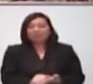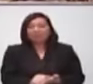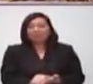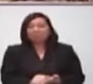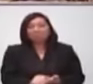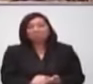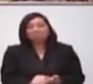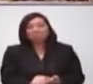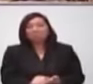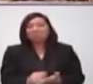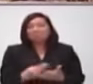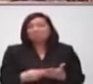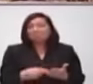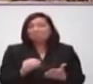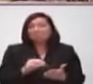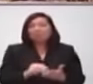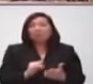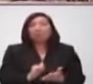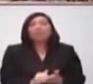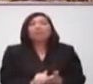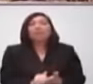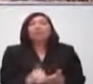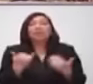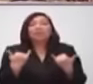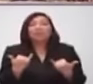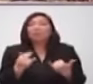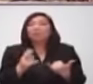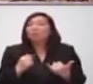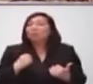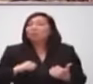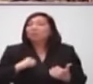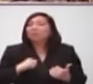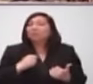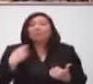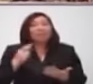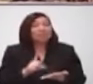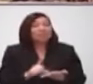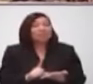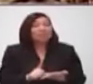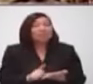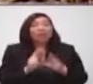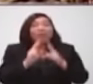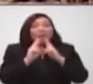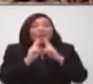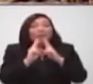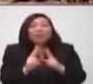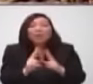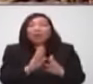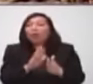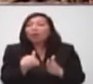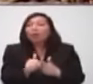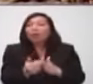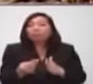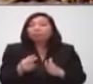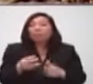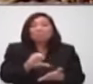crecido notablemente. En consecuencia, esto no, la municipalidad o Lima no ha sabido responder a todo este